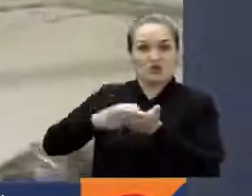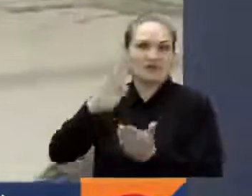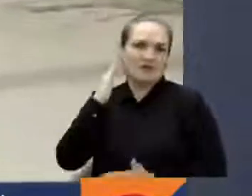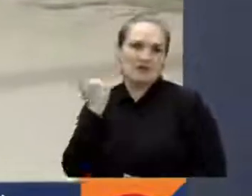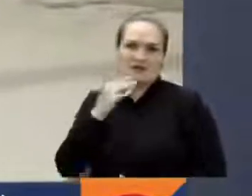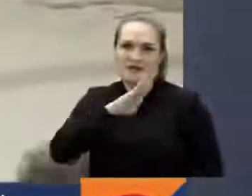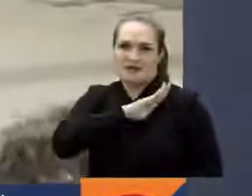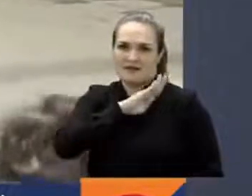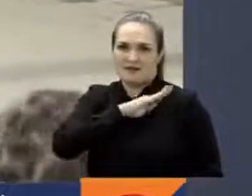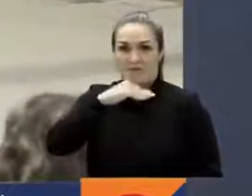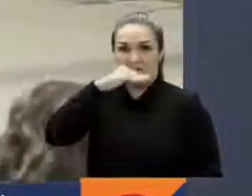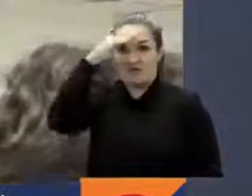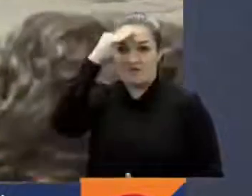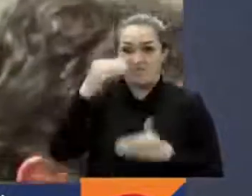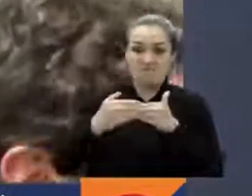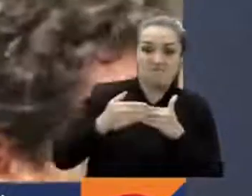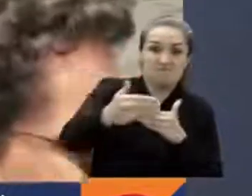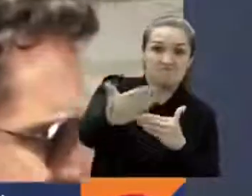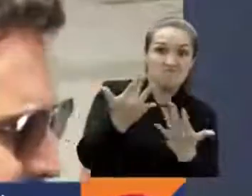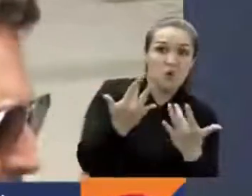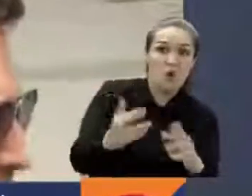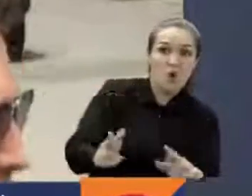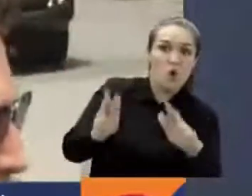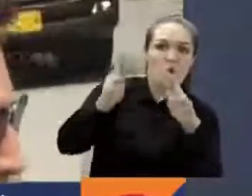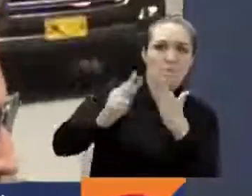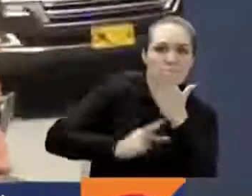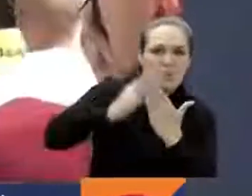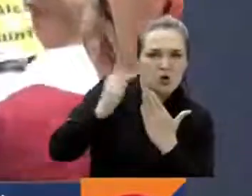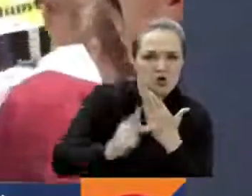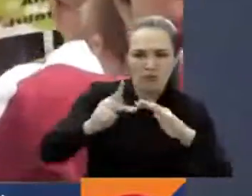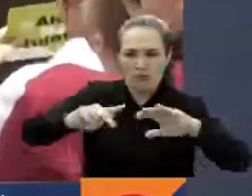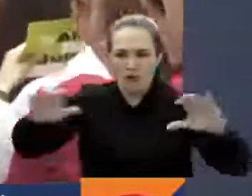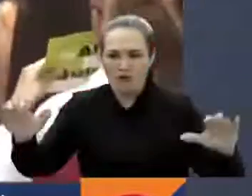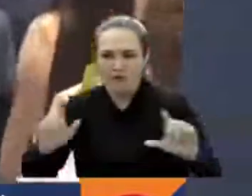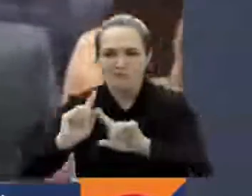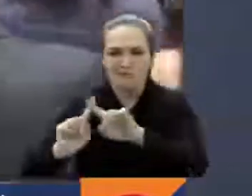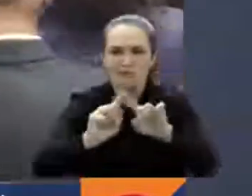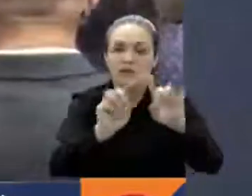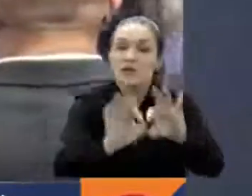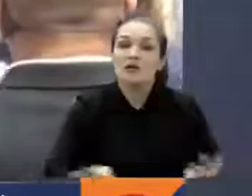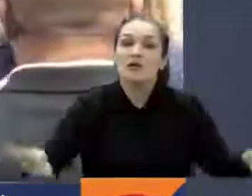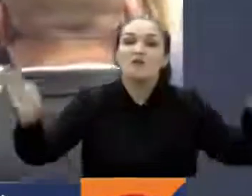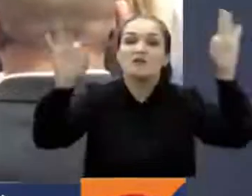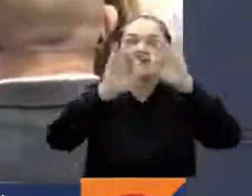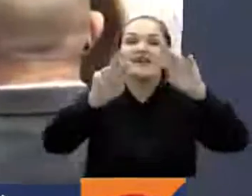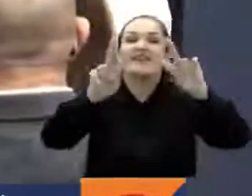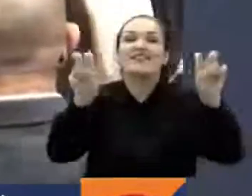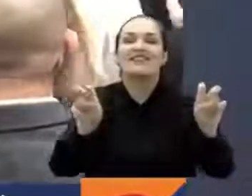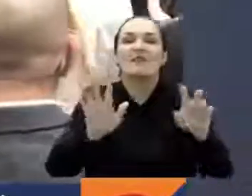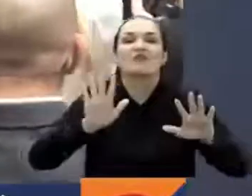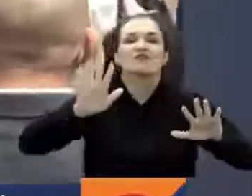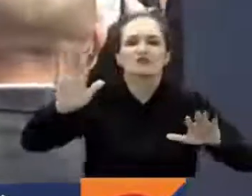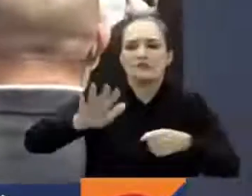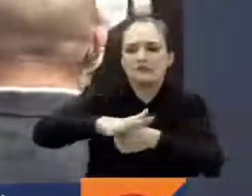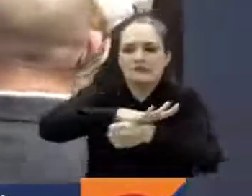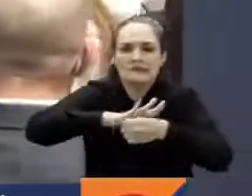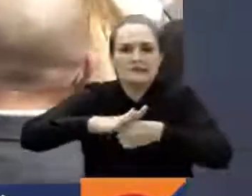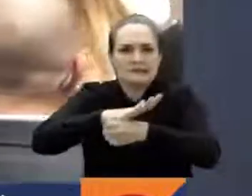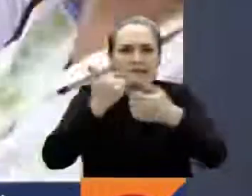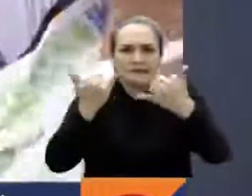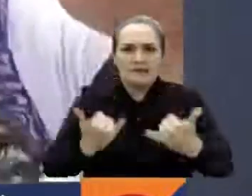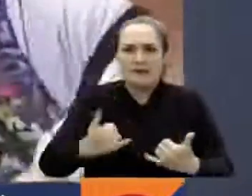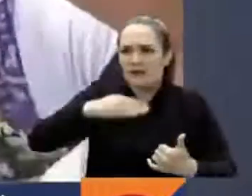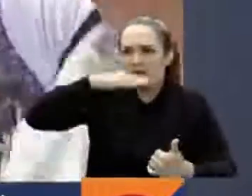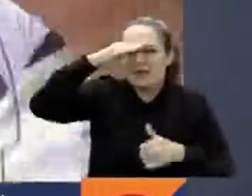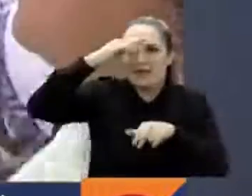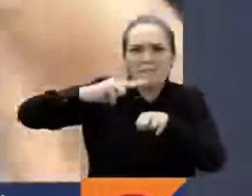Daniel Quintero, se espera por supuesto que se retomen proyectos. El más importante por ahora es superar la contingencia que está viviendo actualmente el